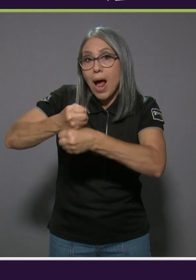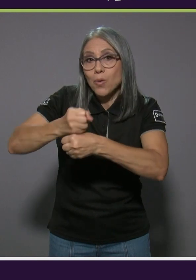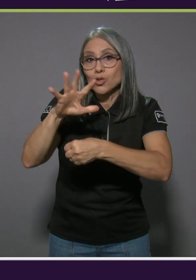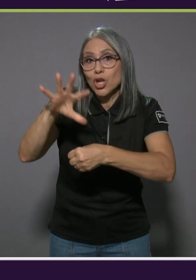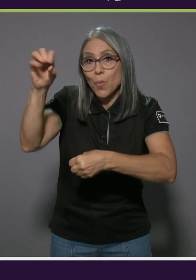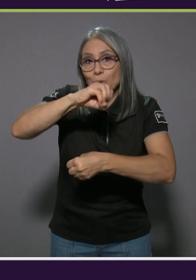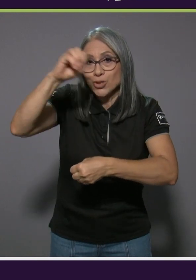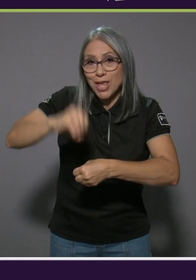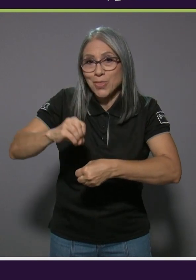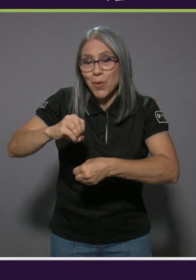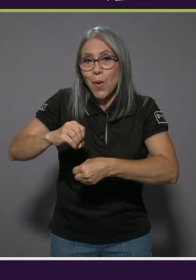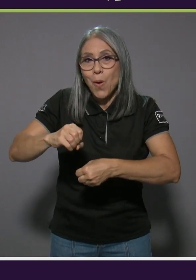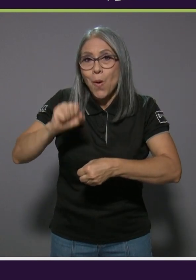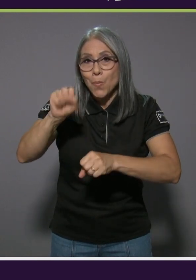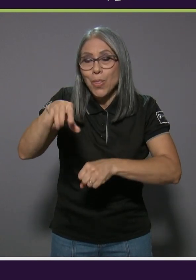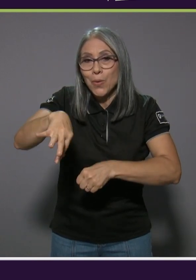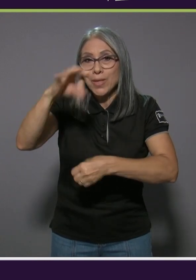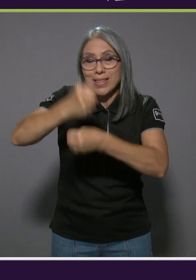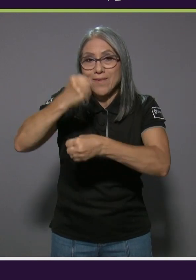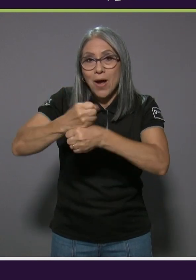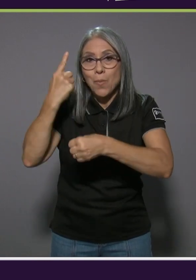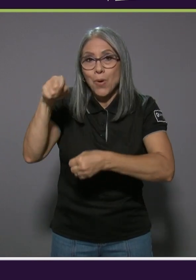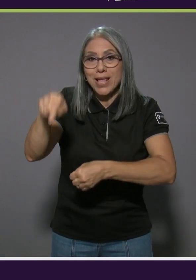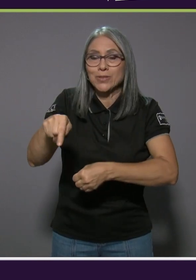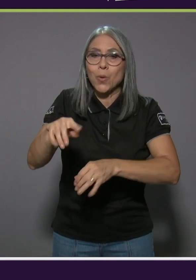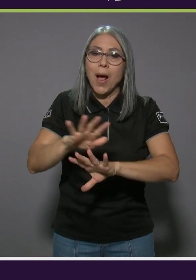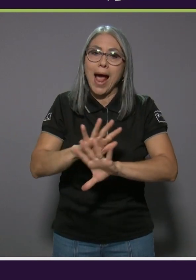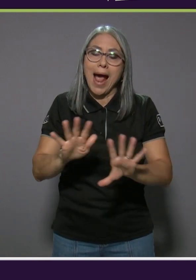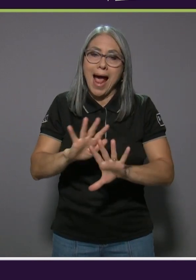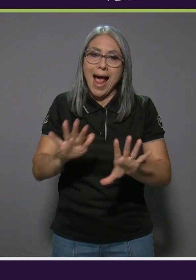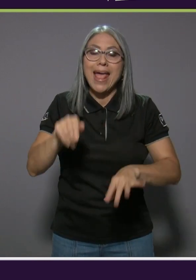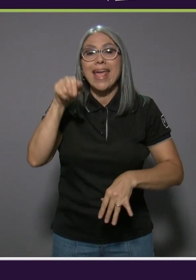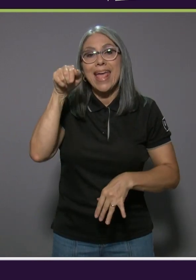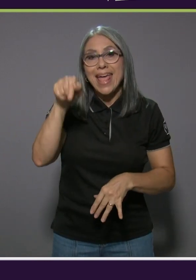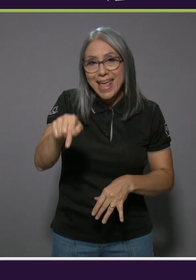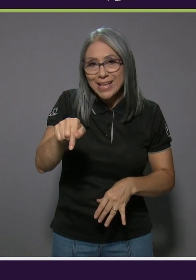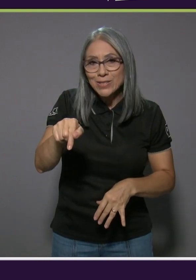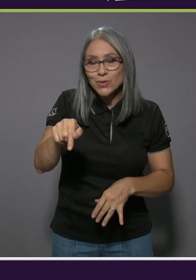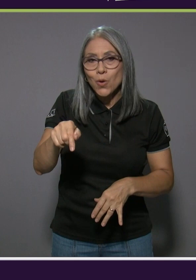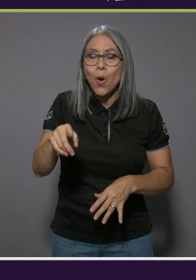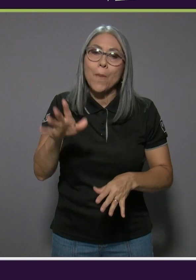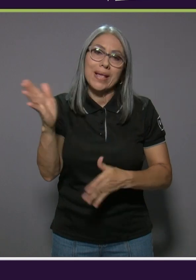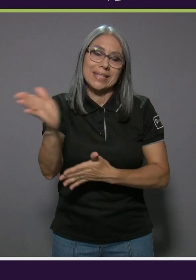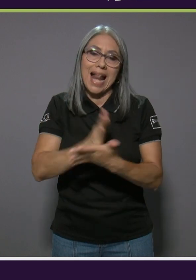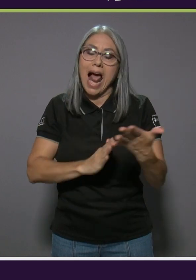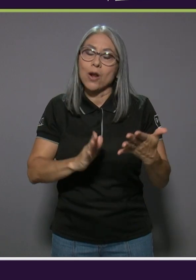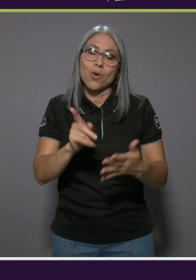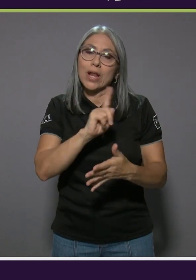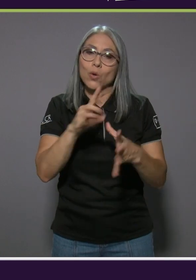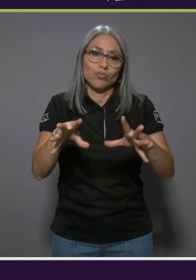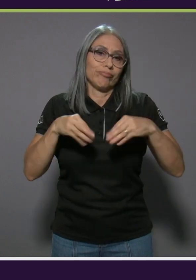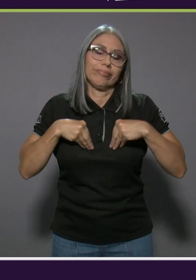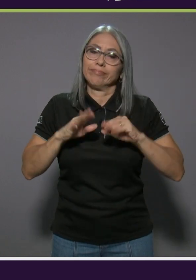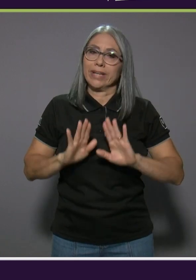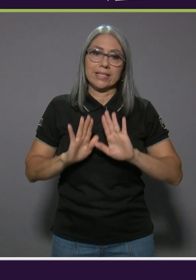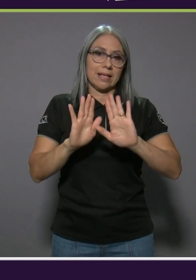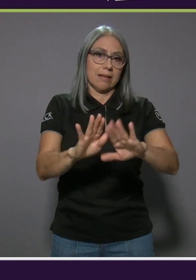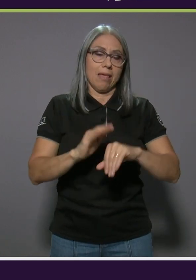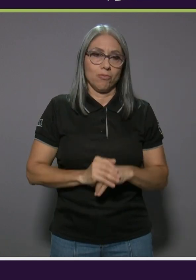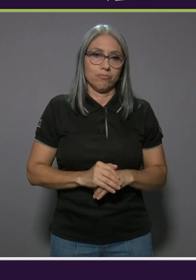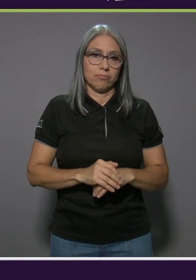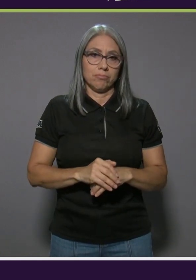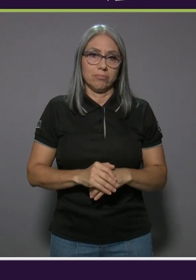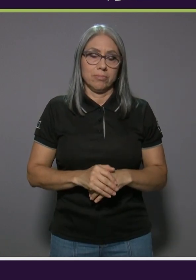servicios, desafortunadamente esa va a ser una gestión que va a ser de plano rechazada, ¿verdad? Porque podría ser